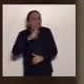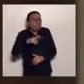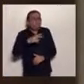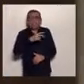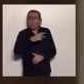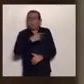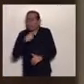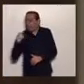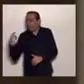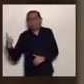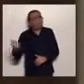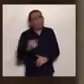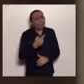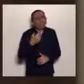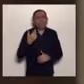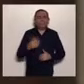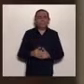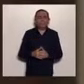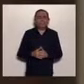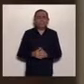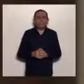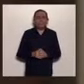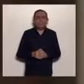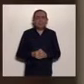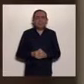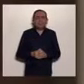a nuestros ojos.